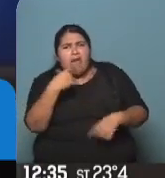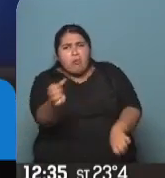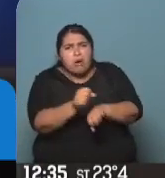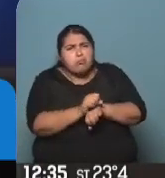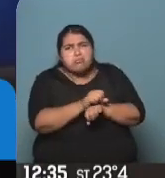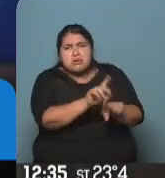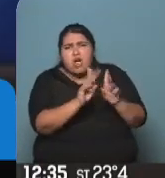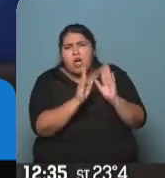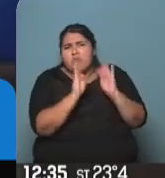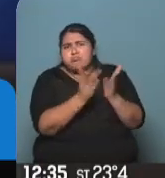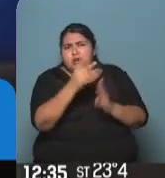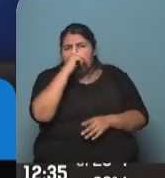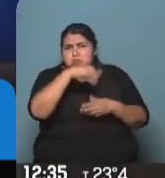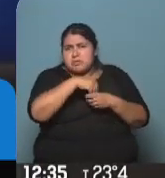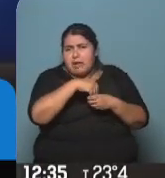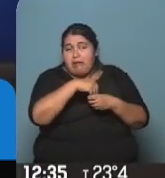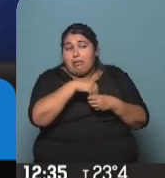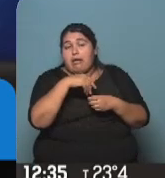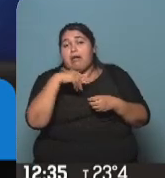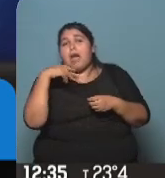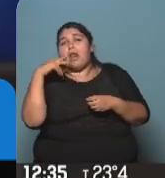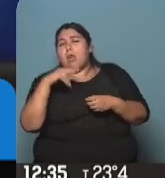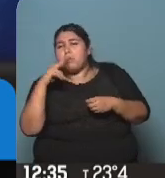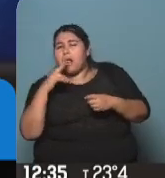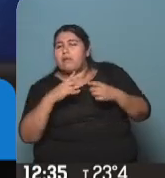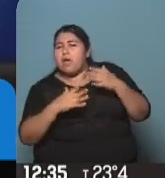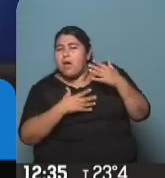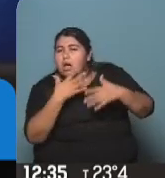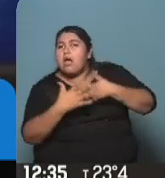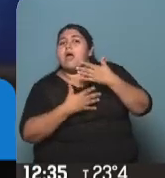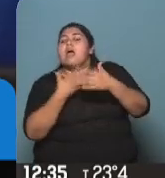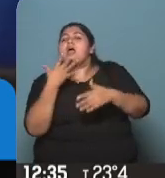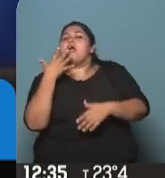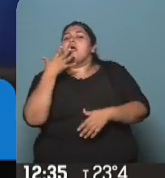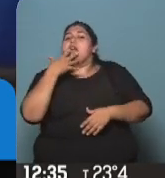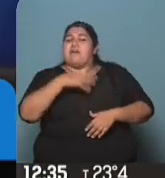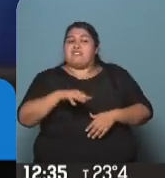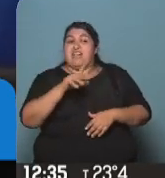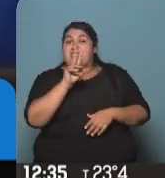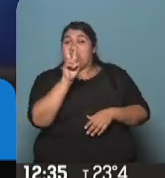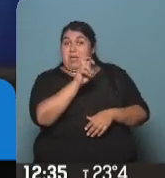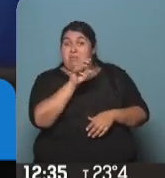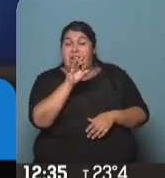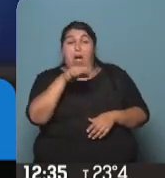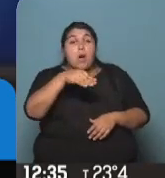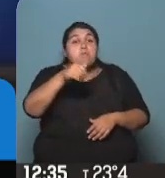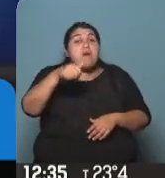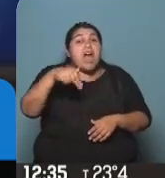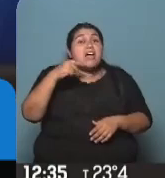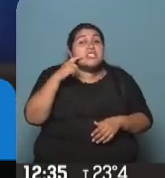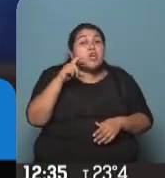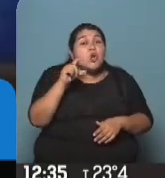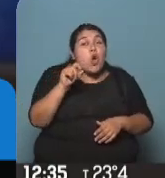Bueno, esto ha ido cambiando y hoy entendemos que el manicomio, en primer lugar, no da respuestas desde